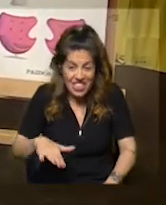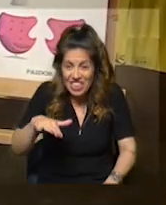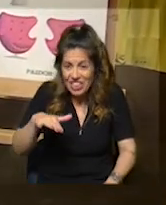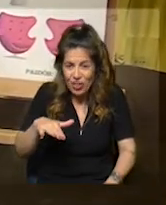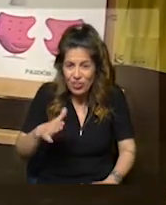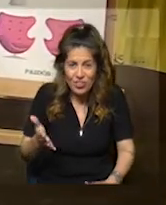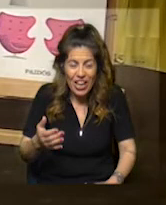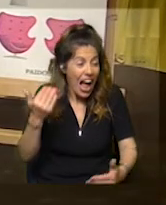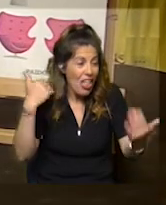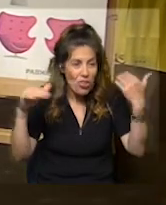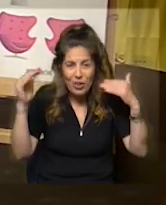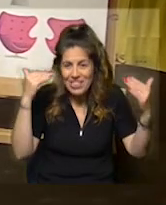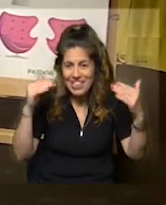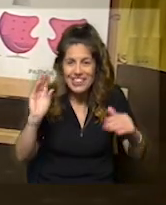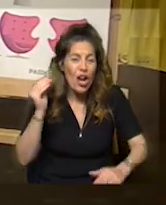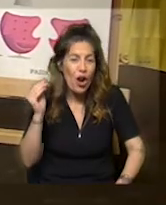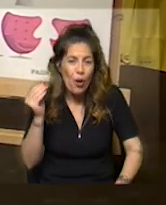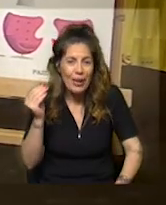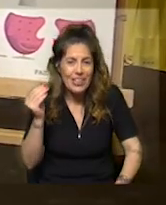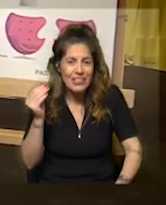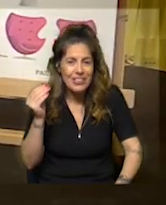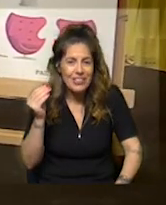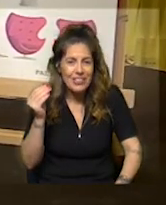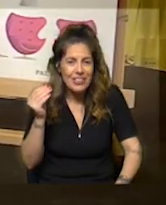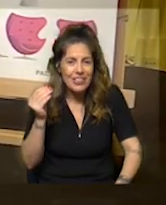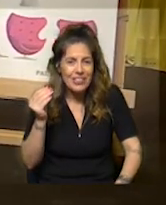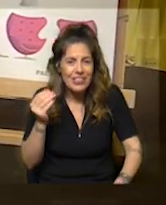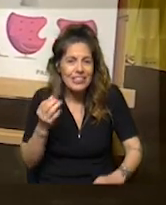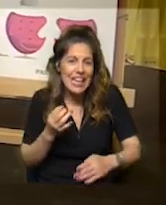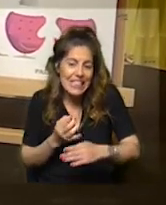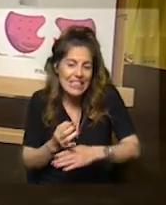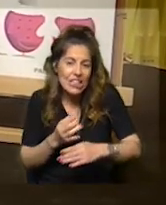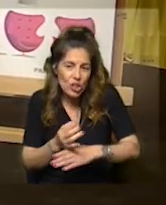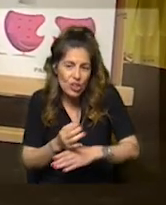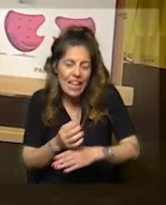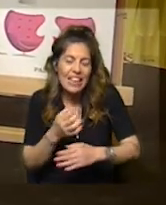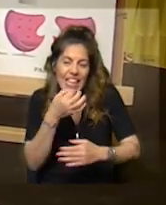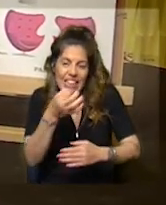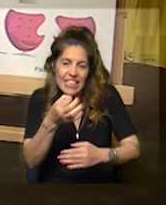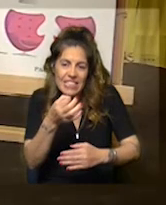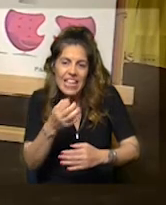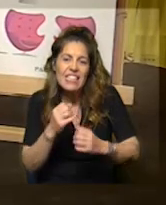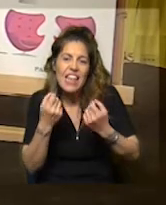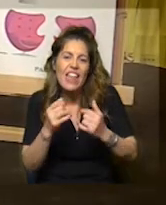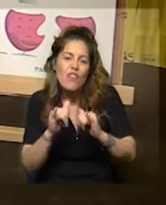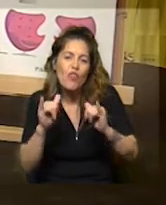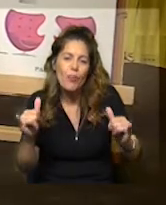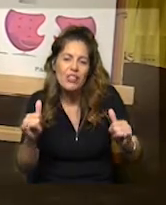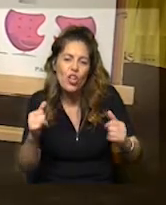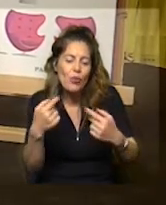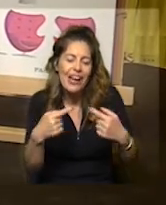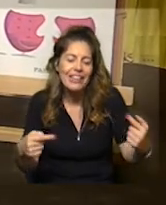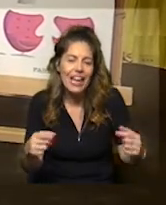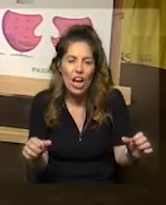y y entes jóvenes se les instruye se les da instrucción se le da información sobre una cantidad de